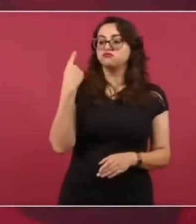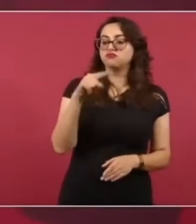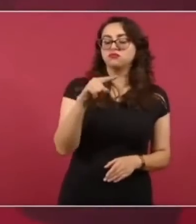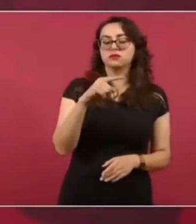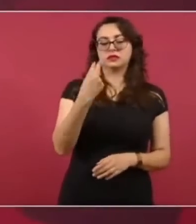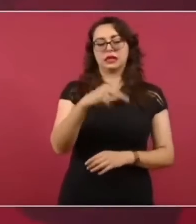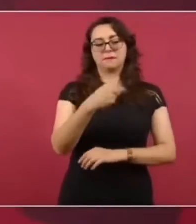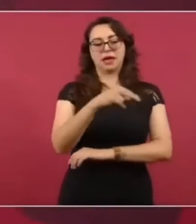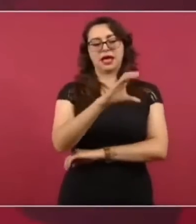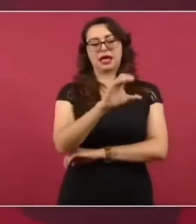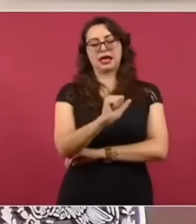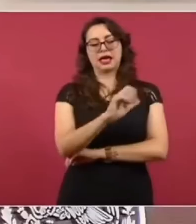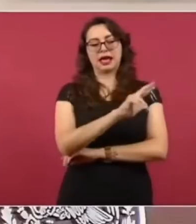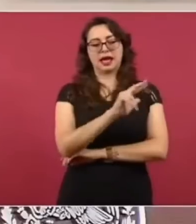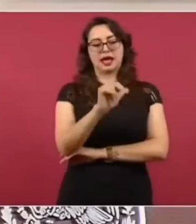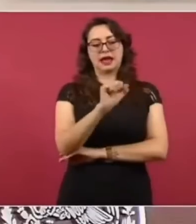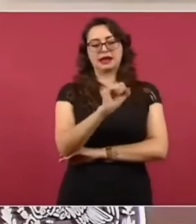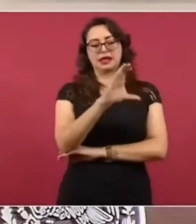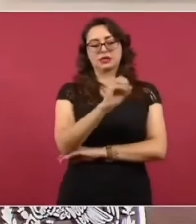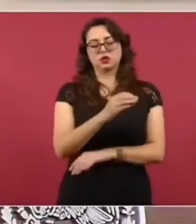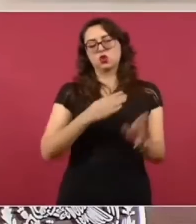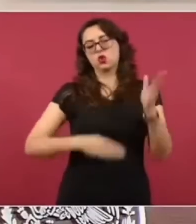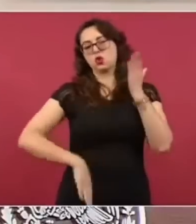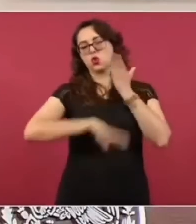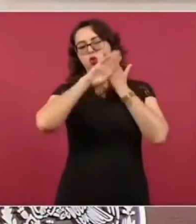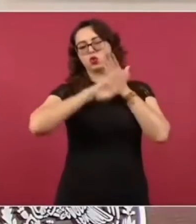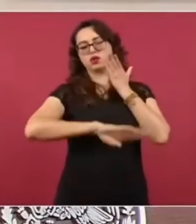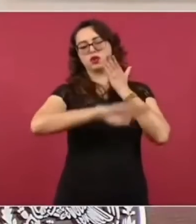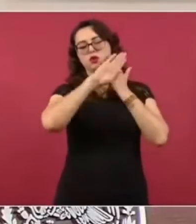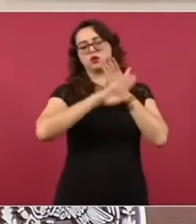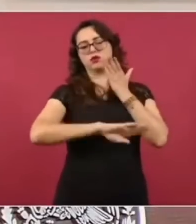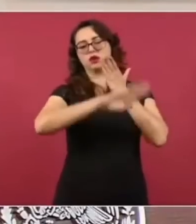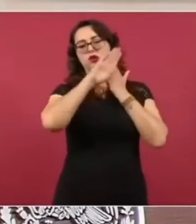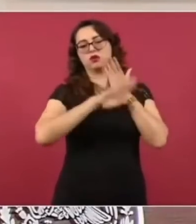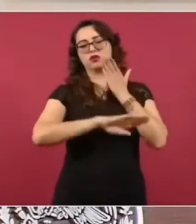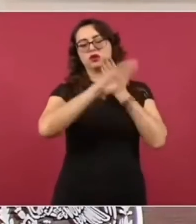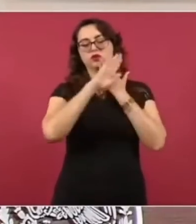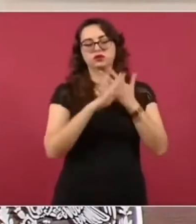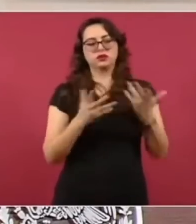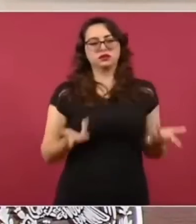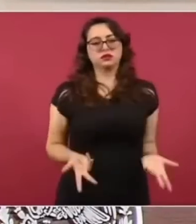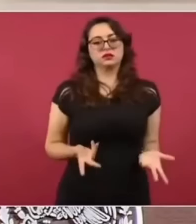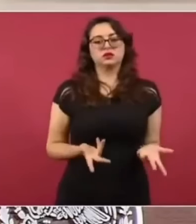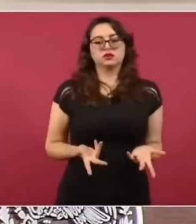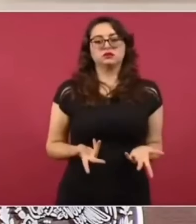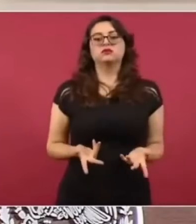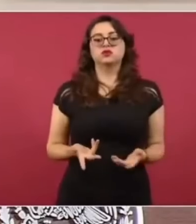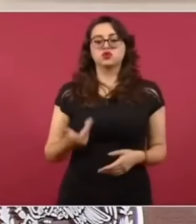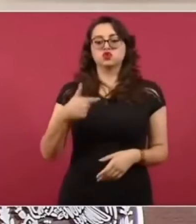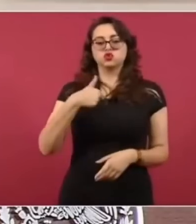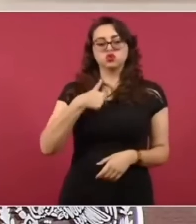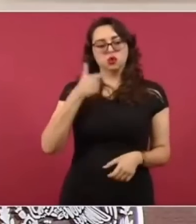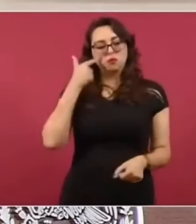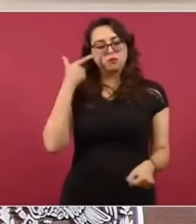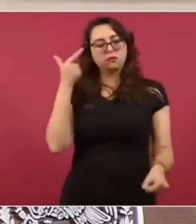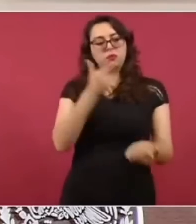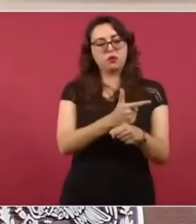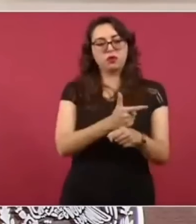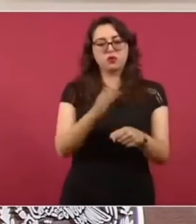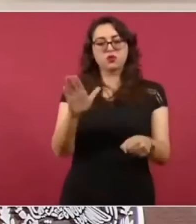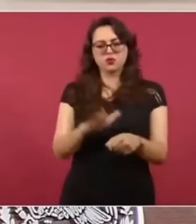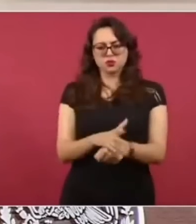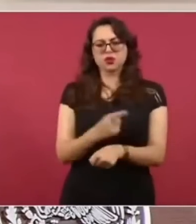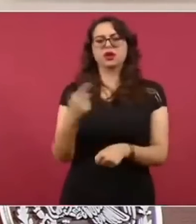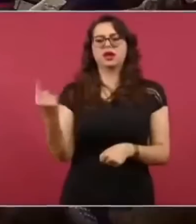Carrasco, sí, yo me enteré de él por la revista de ustedes, porque ustedes